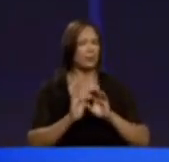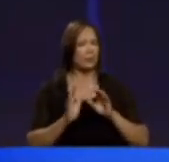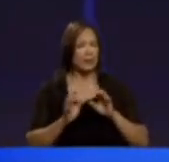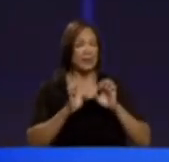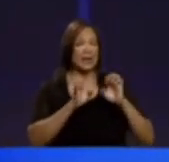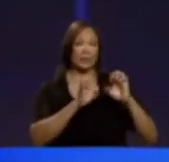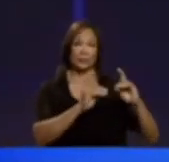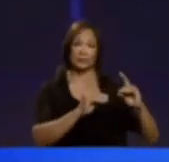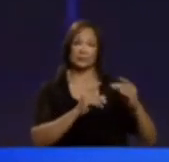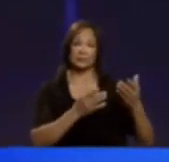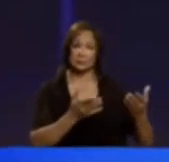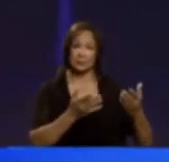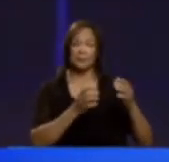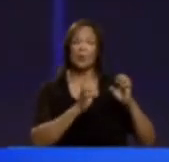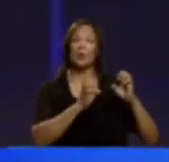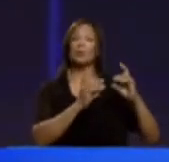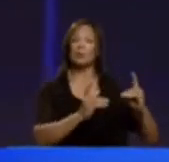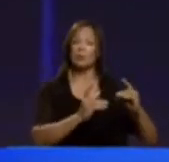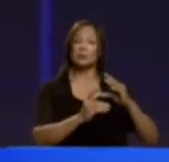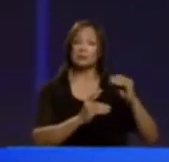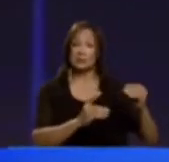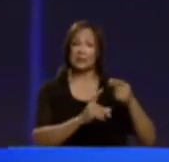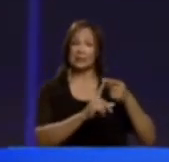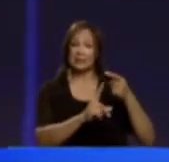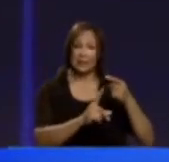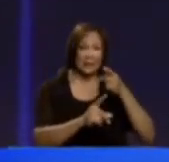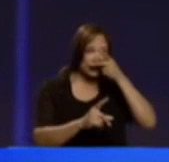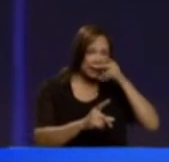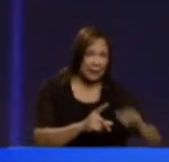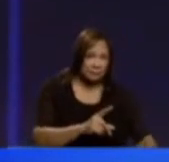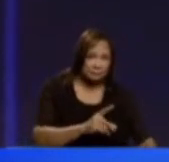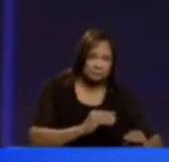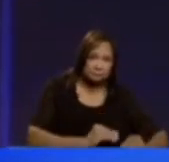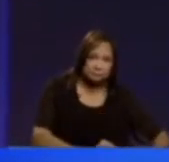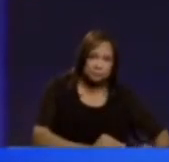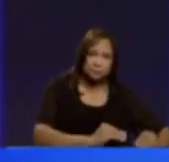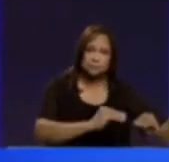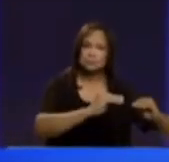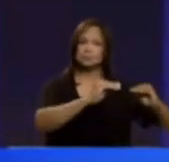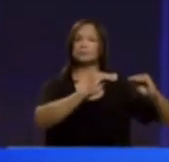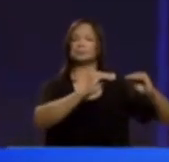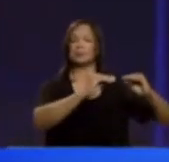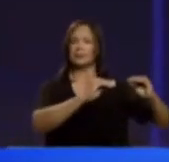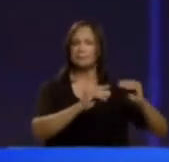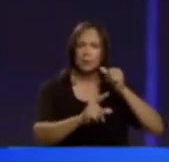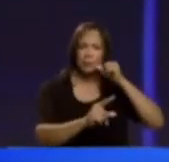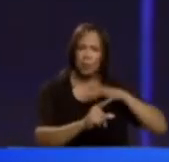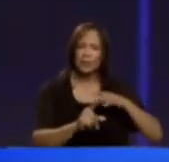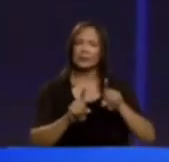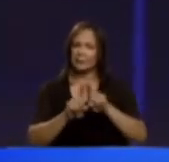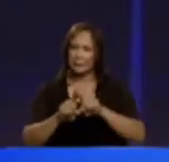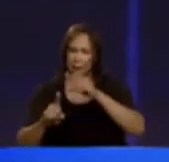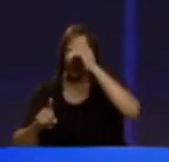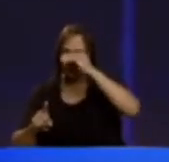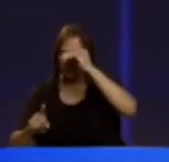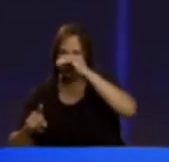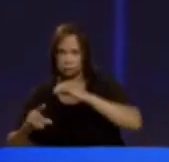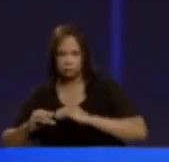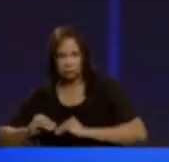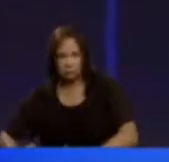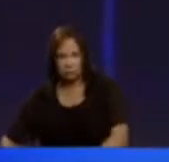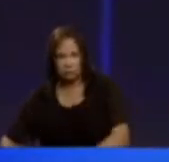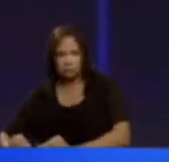está la educación Pero una educación desde la primera infancia no sola dirigida a la mujer sino también a los niños